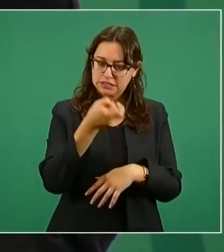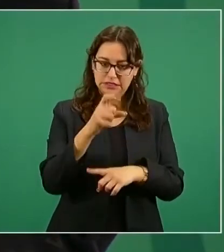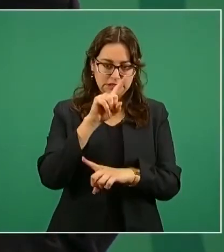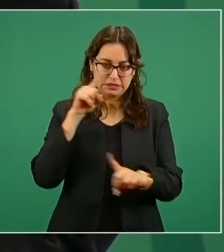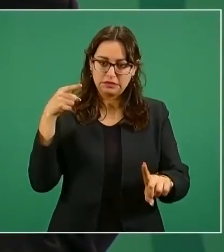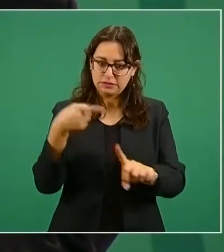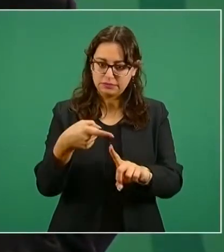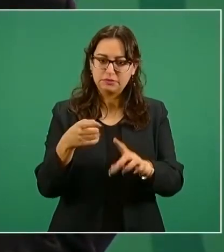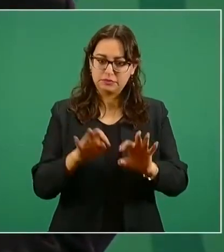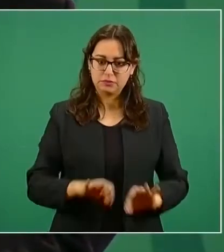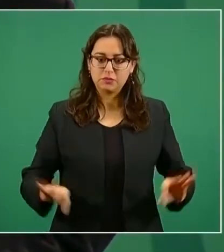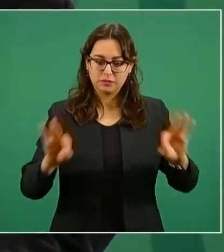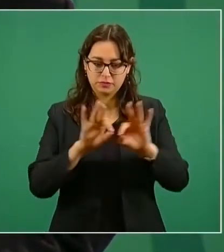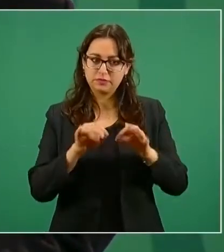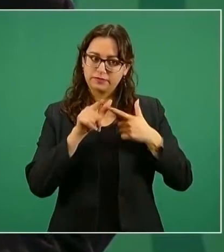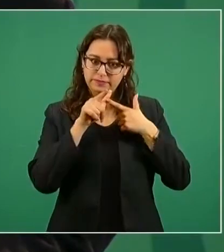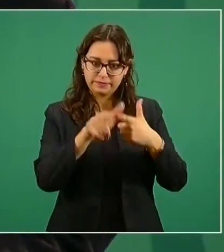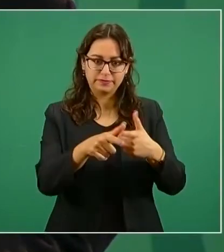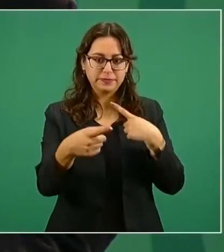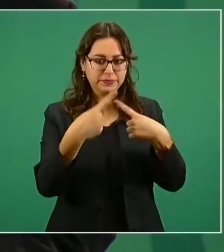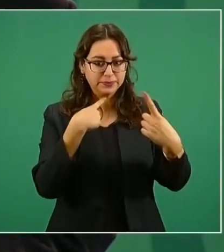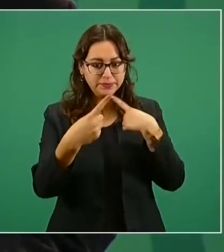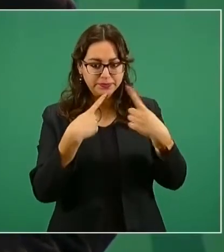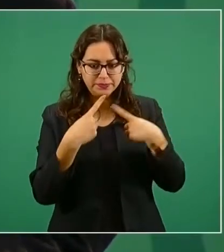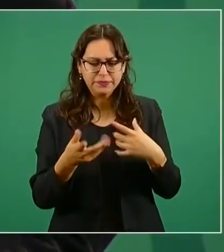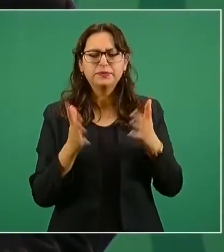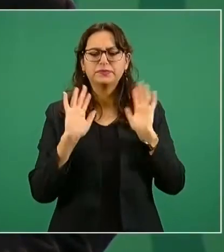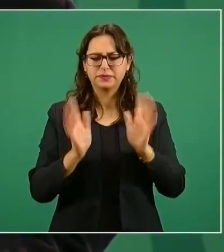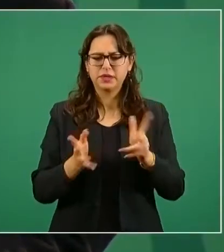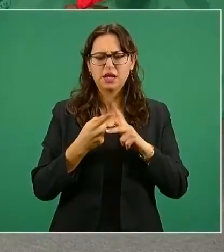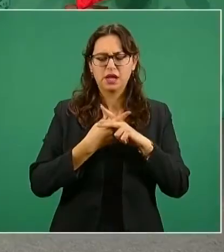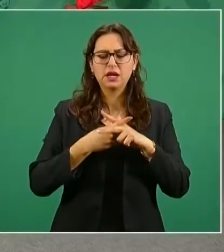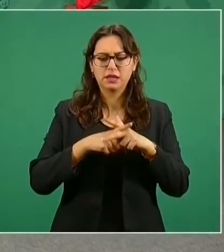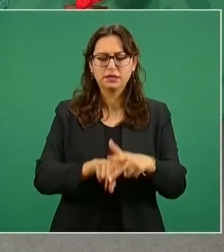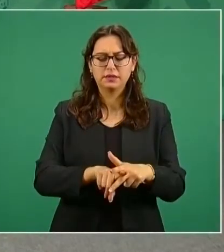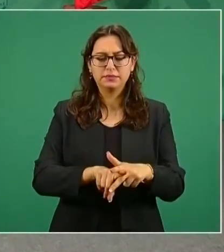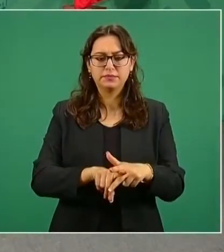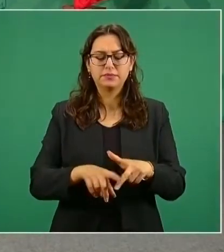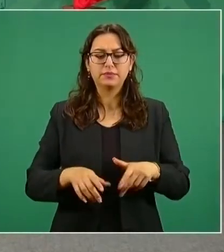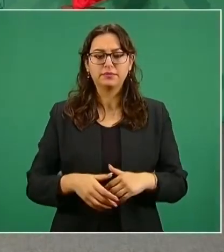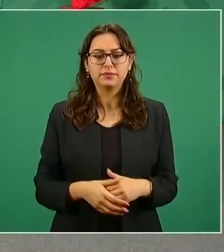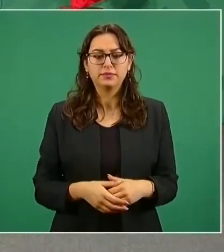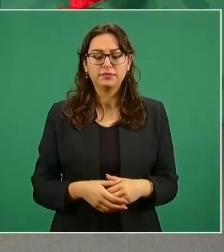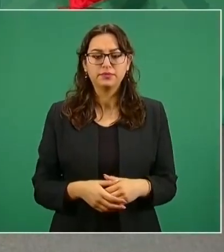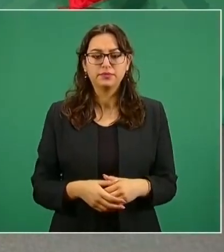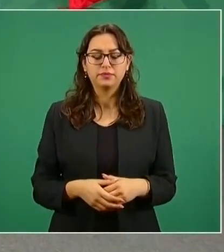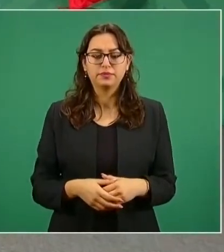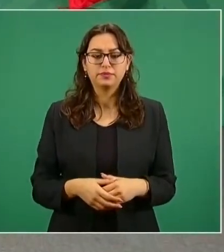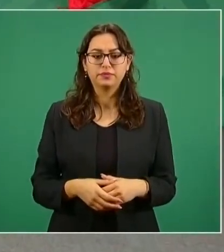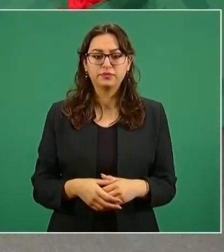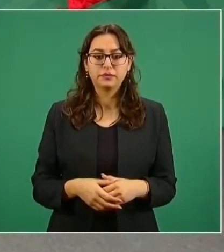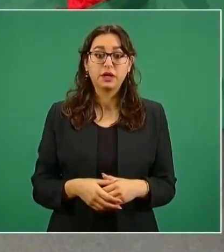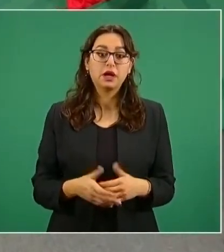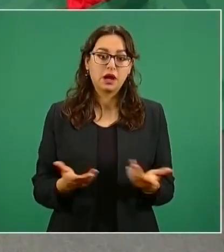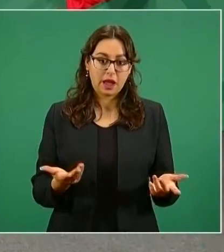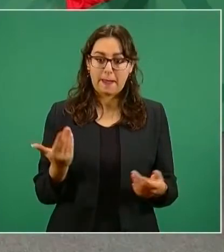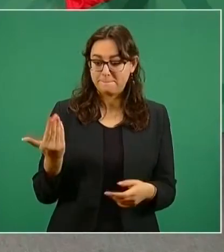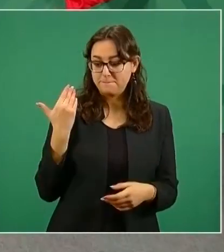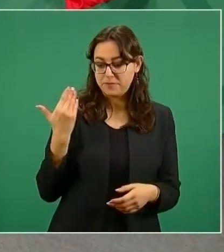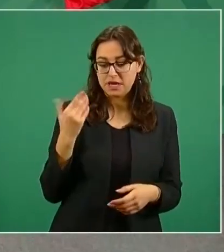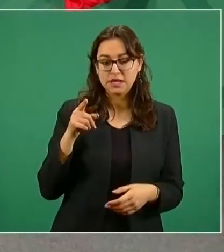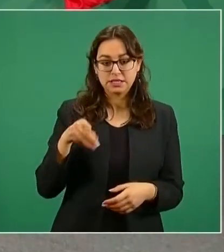entonces eso ya se está tratando fue el tema principal de esta conversación